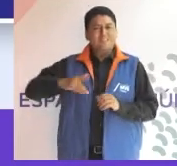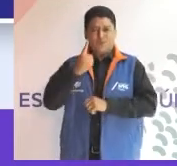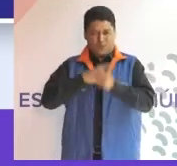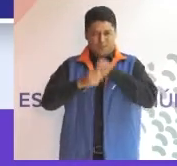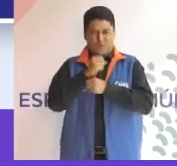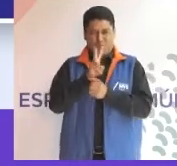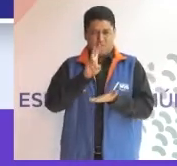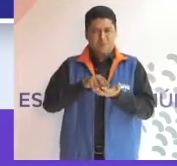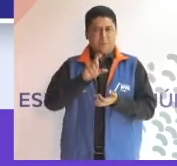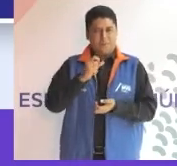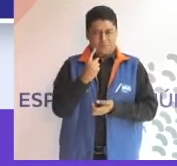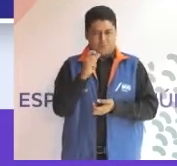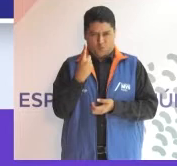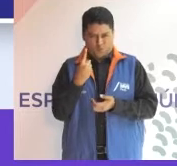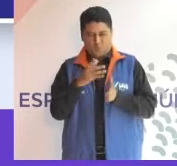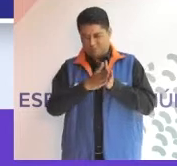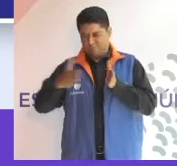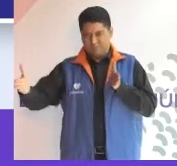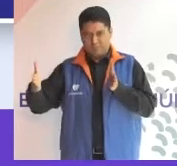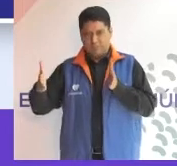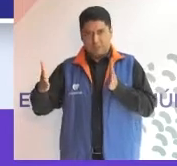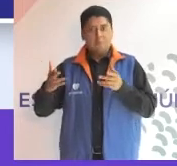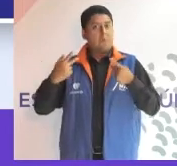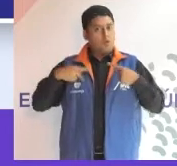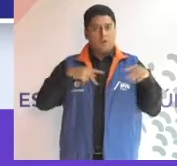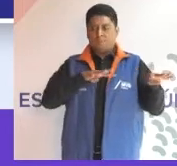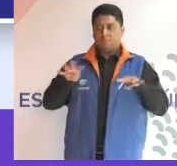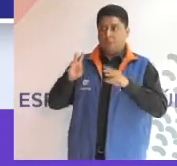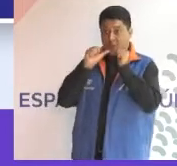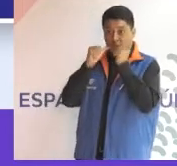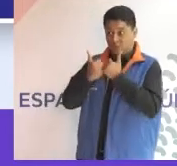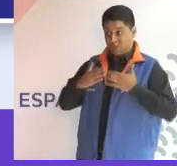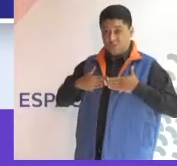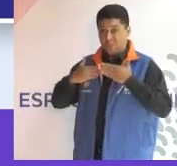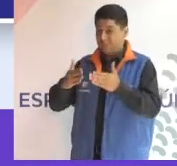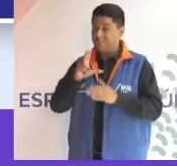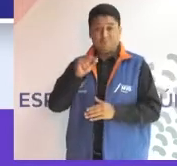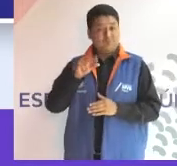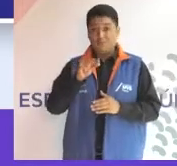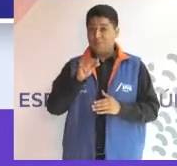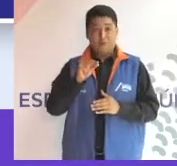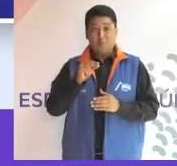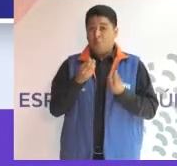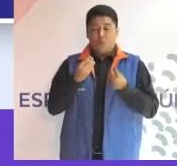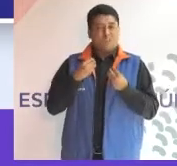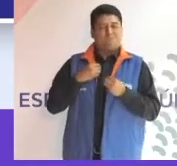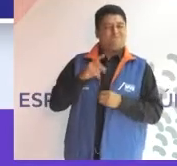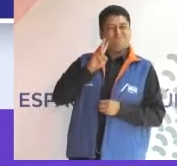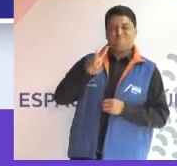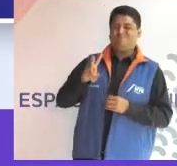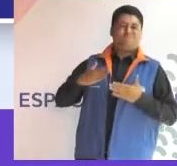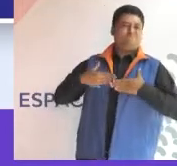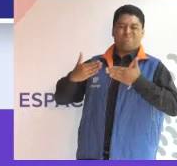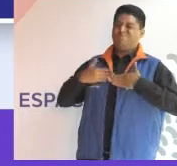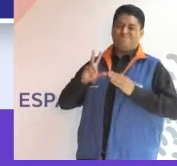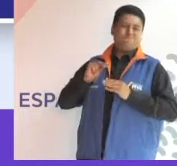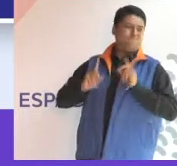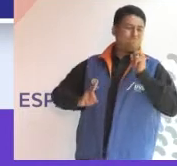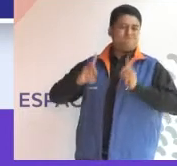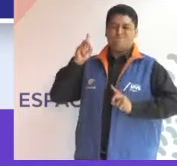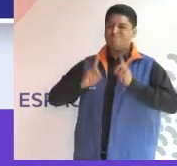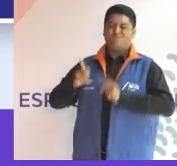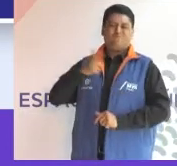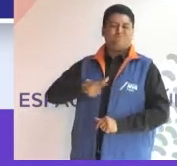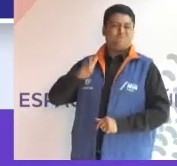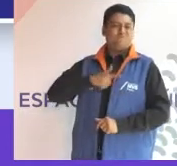2021. Y esta imagen pública no ha mejorado. Esa rayita que va para abajo no va para arriba. Pero bueno, son como cosas